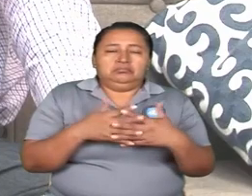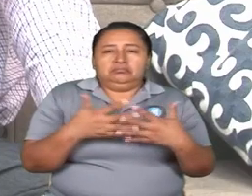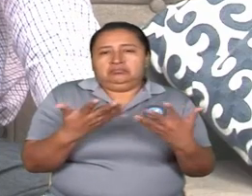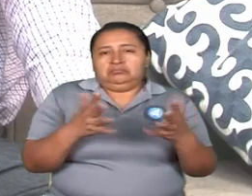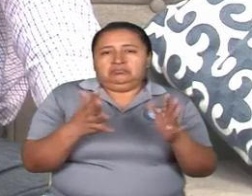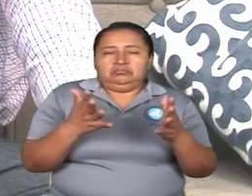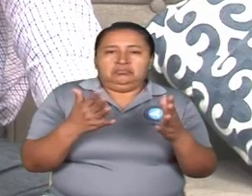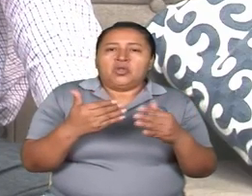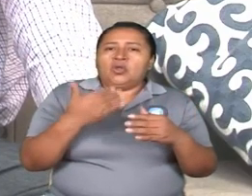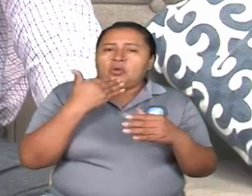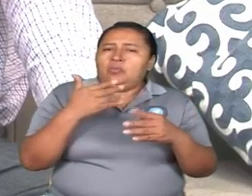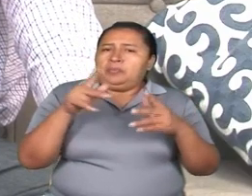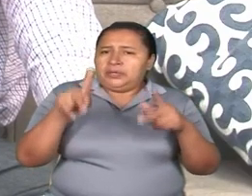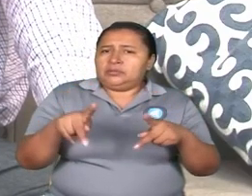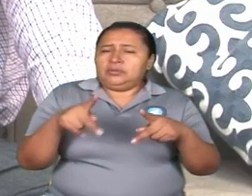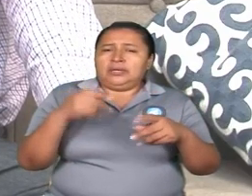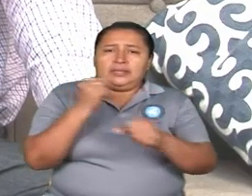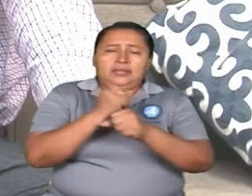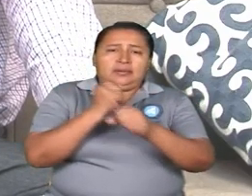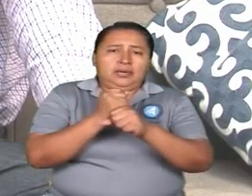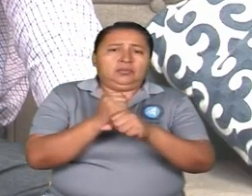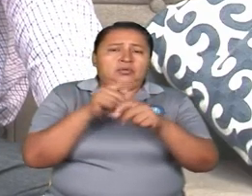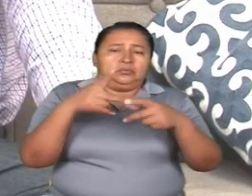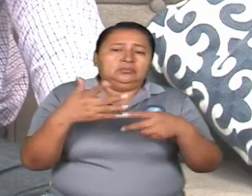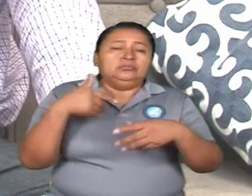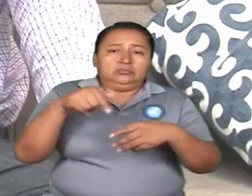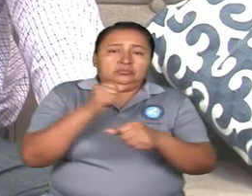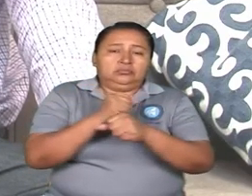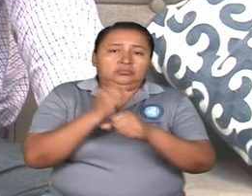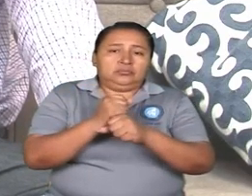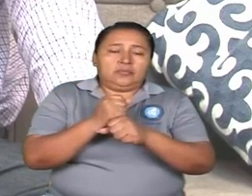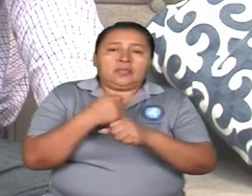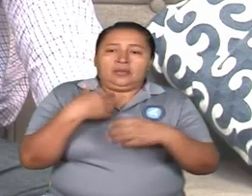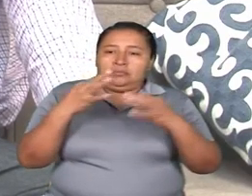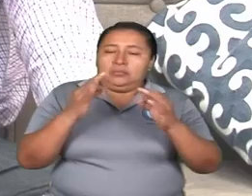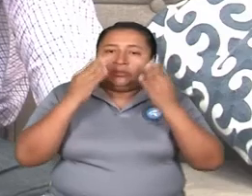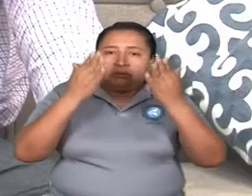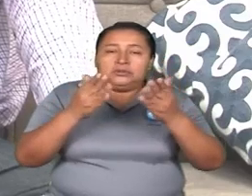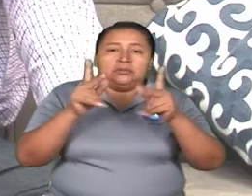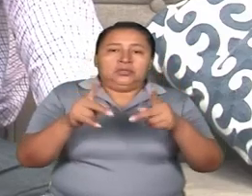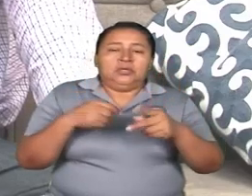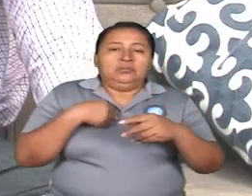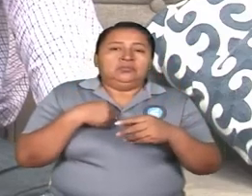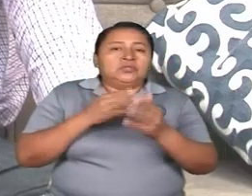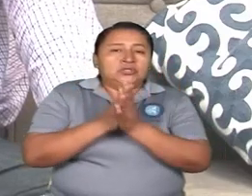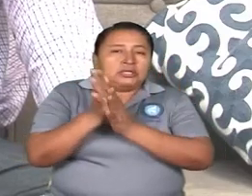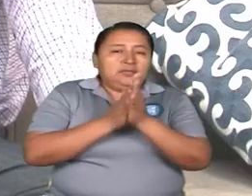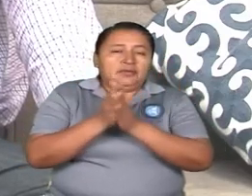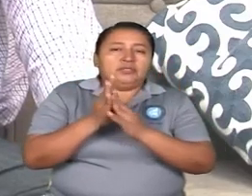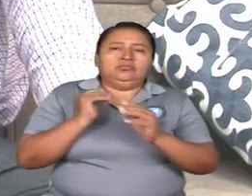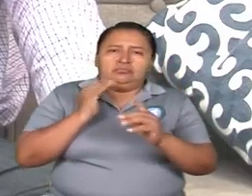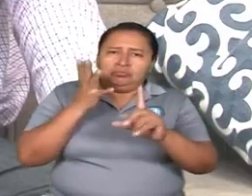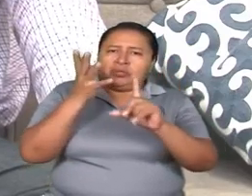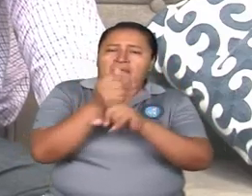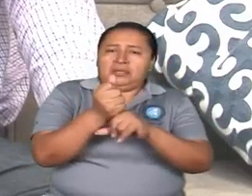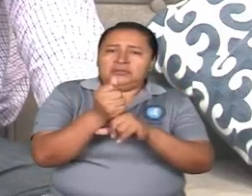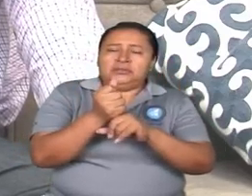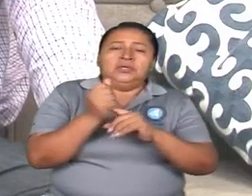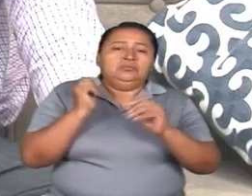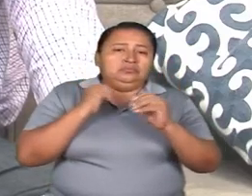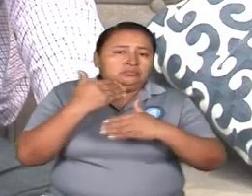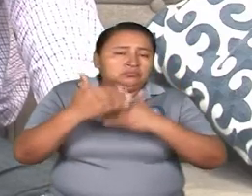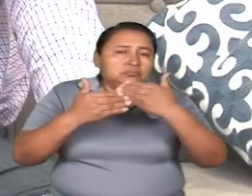como buen funcionario público, no debe estar satisfecho con los avances y con los logros que se han